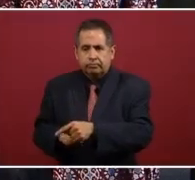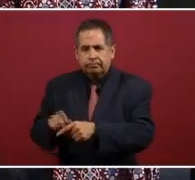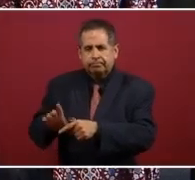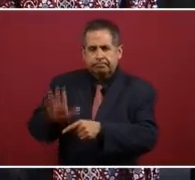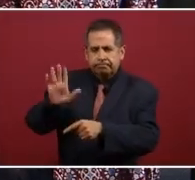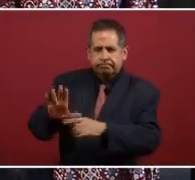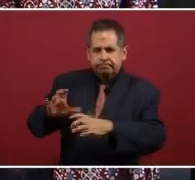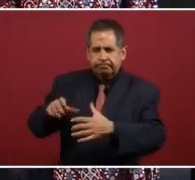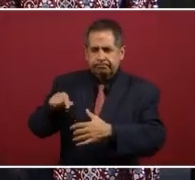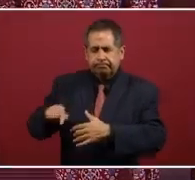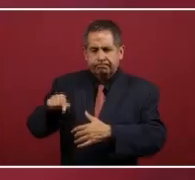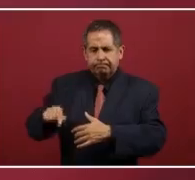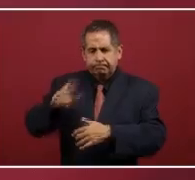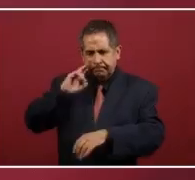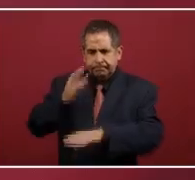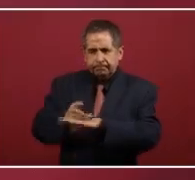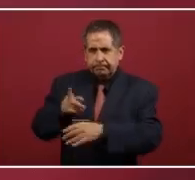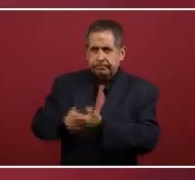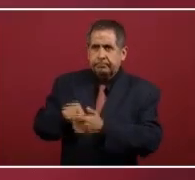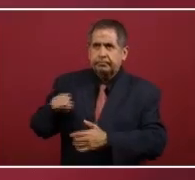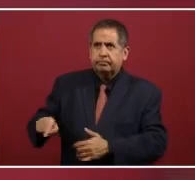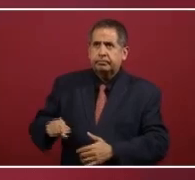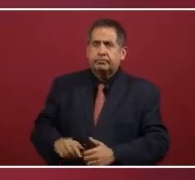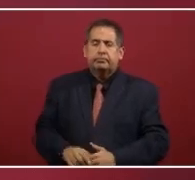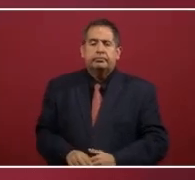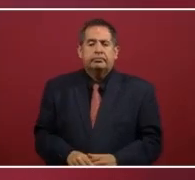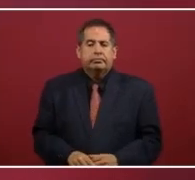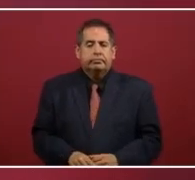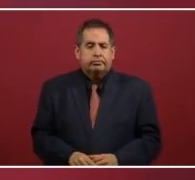presunto responsable.